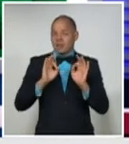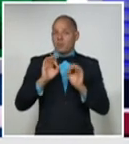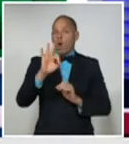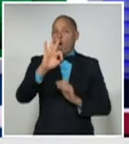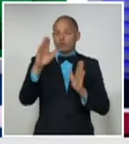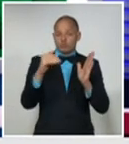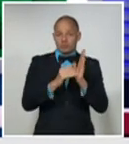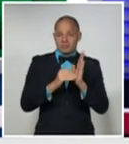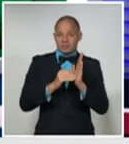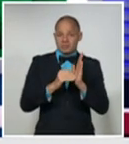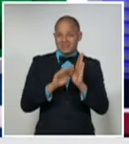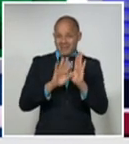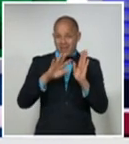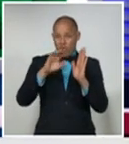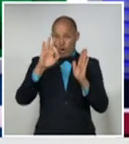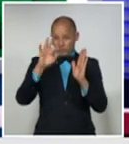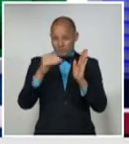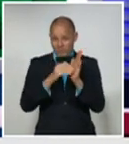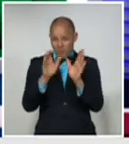8.452,